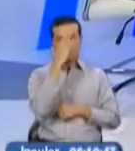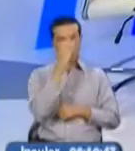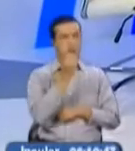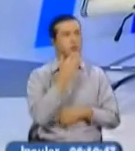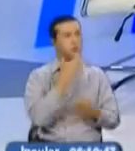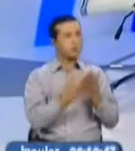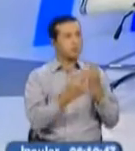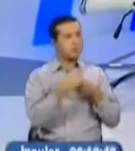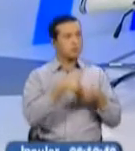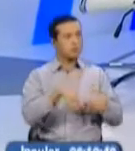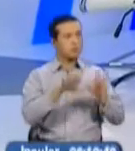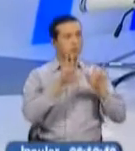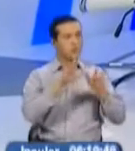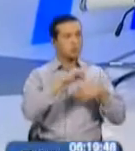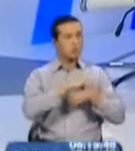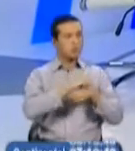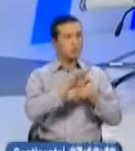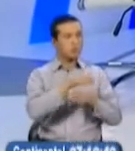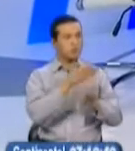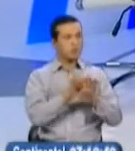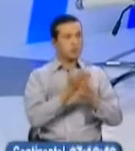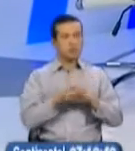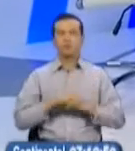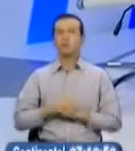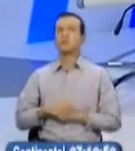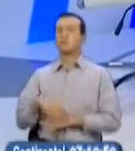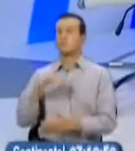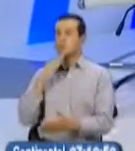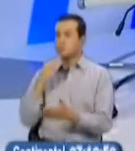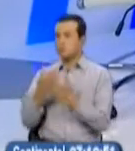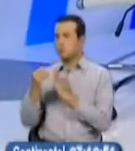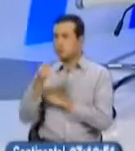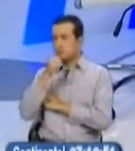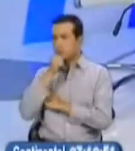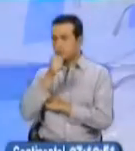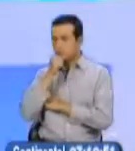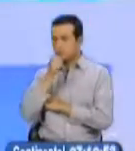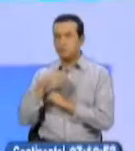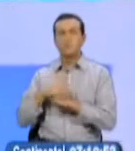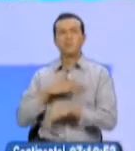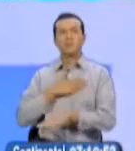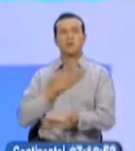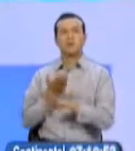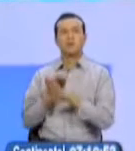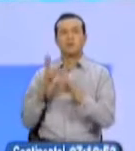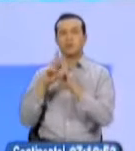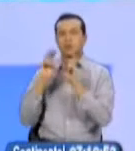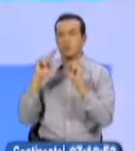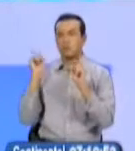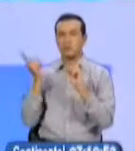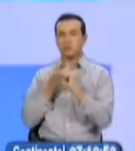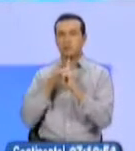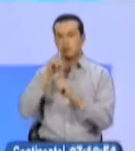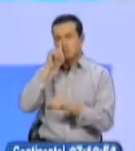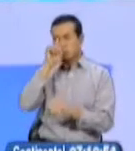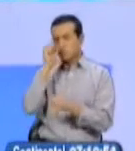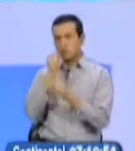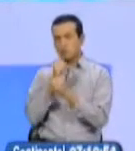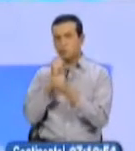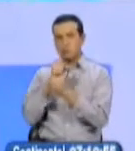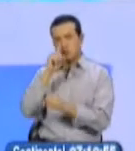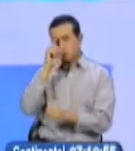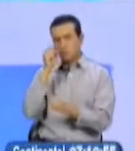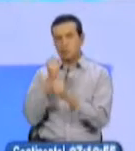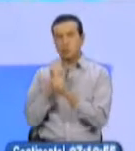nosotros ocho minutos su propuesta muchas gracias por la entrevista mi propuesta en primer lugar es del empleo pero el